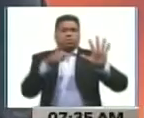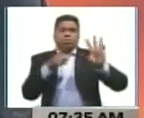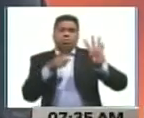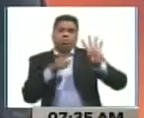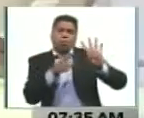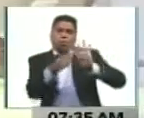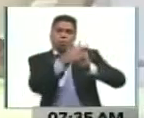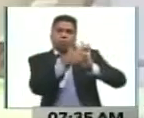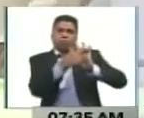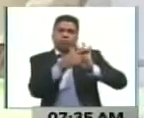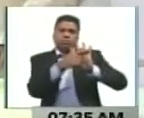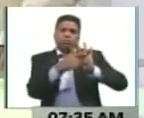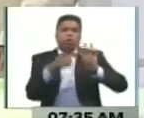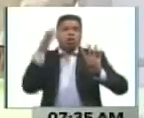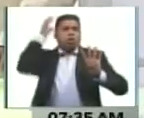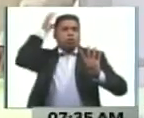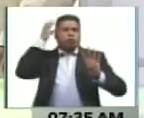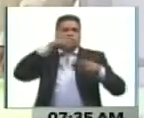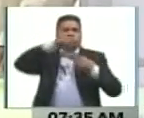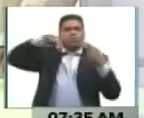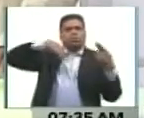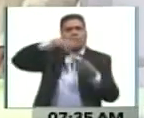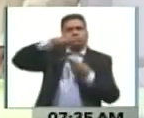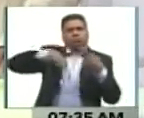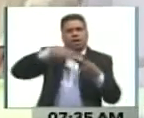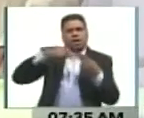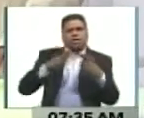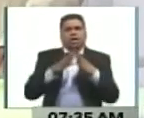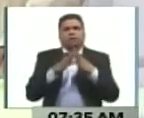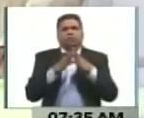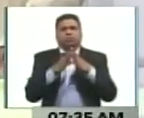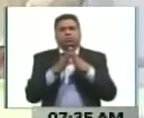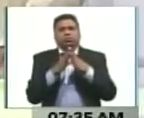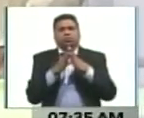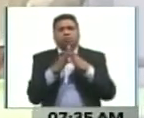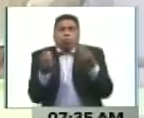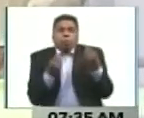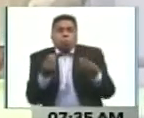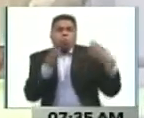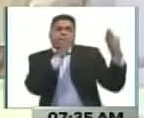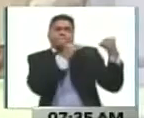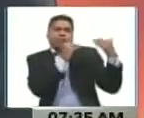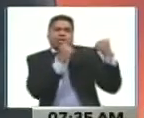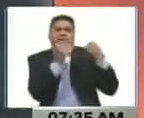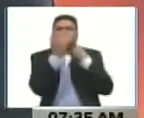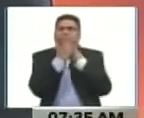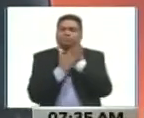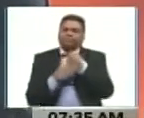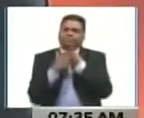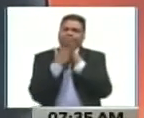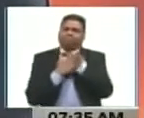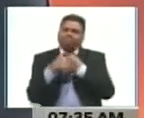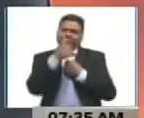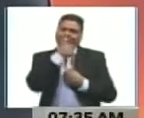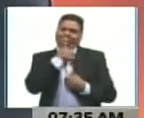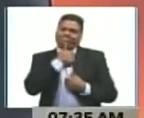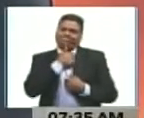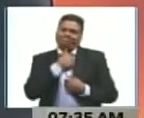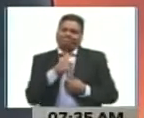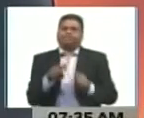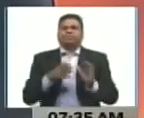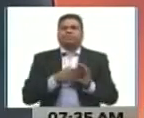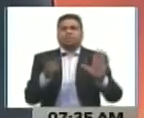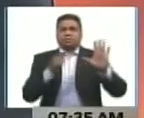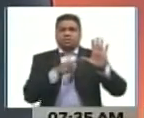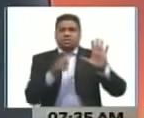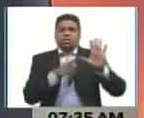los mecanismos de alienación, la consolidación del poder popular como experiencia emancipatoria y la democracia participativa y protagónica como vía de